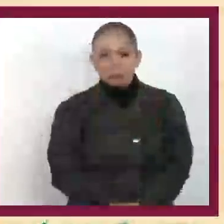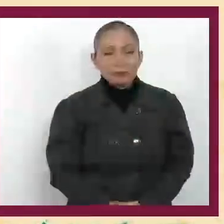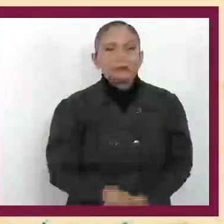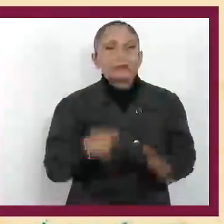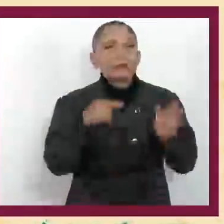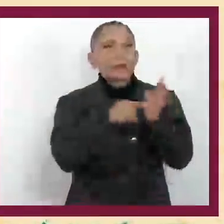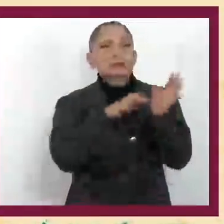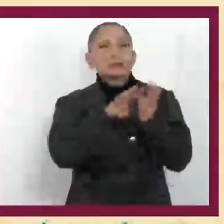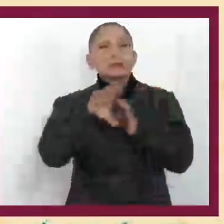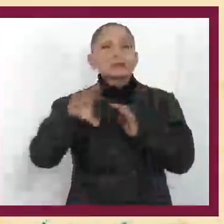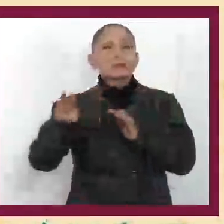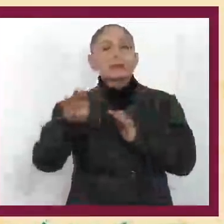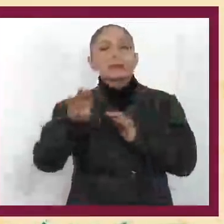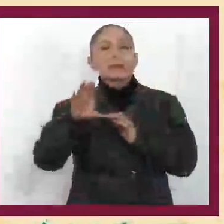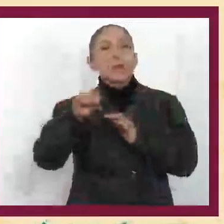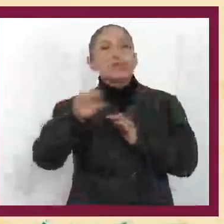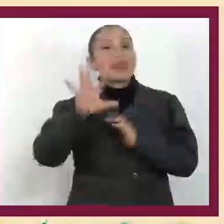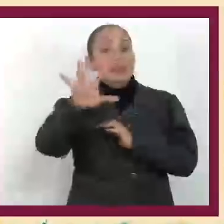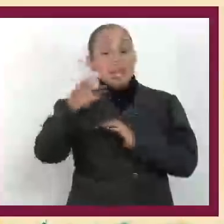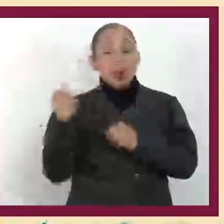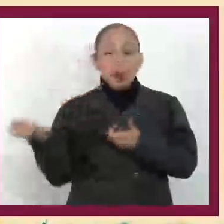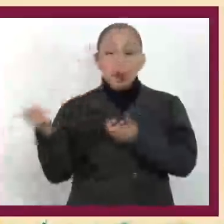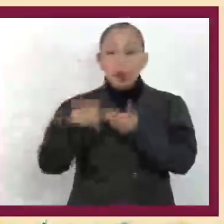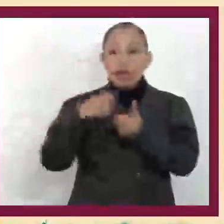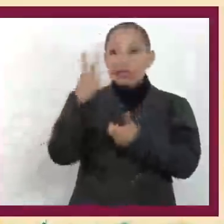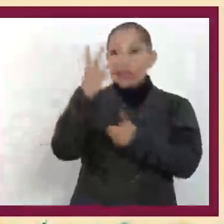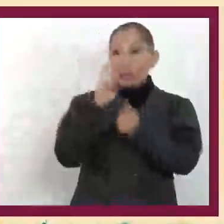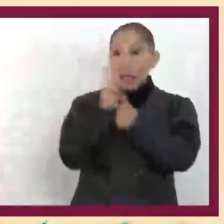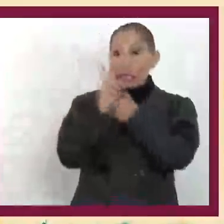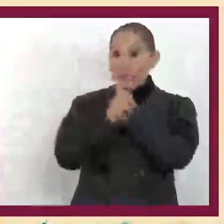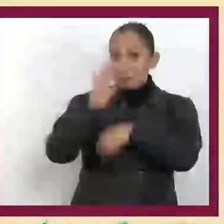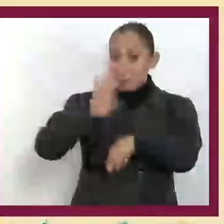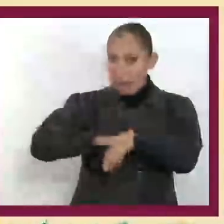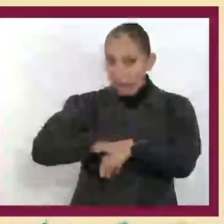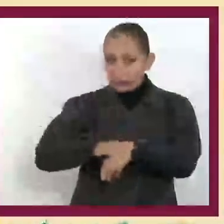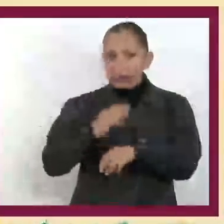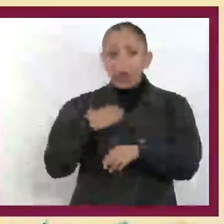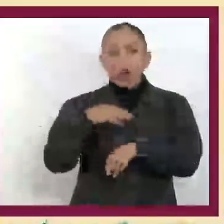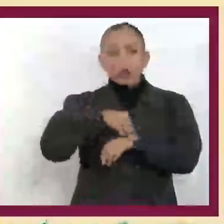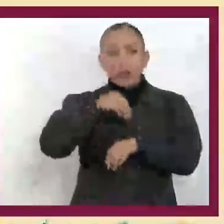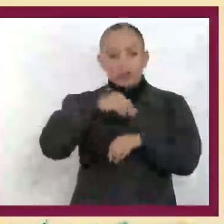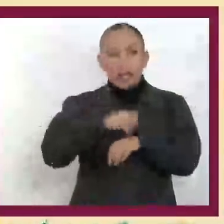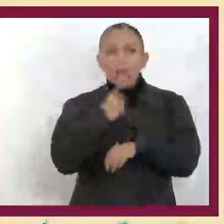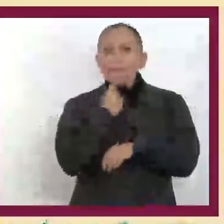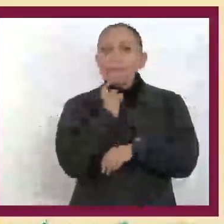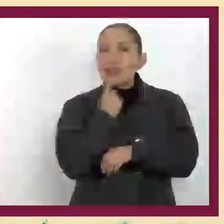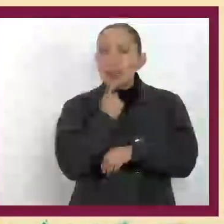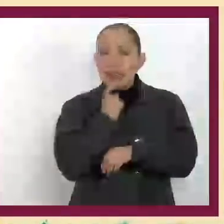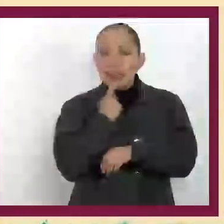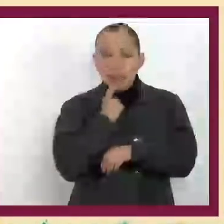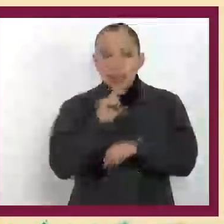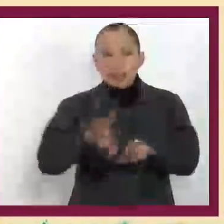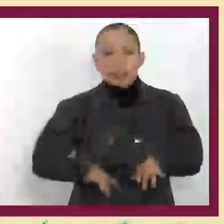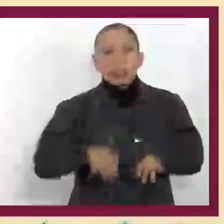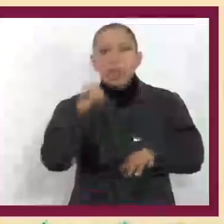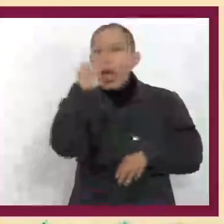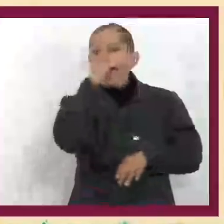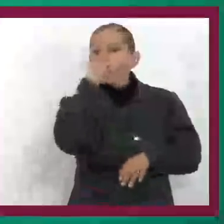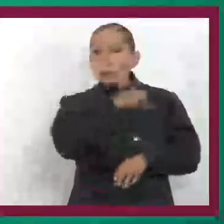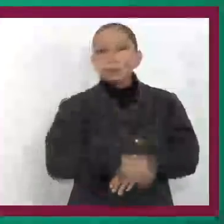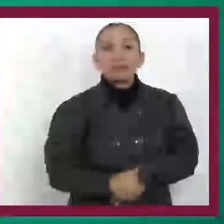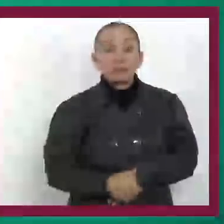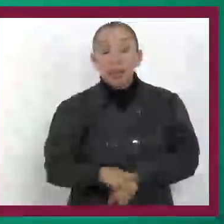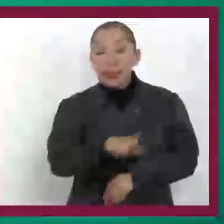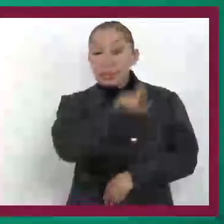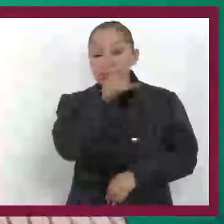En 1995 ingresaron 3 naciones más: Suecia, Finlandia y Austria.